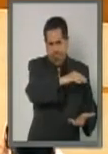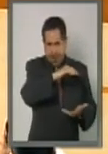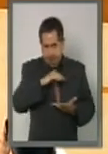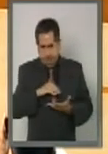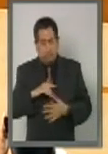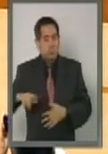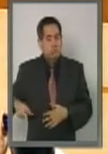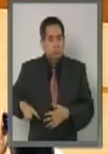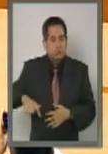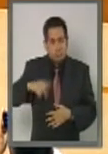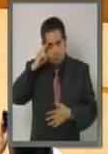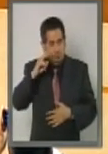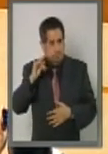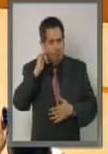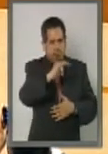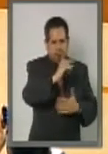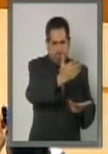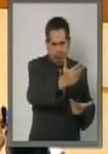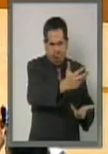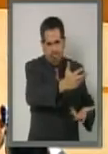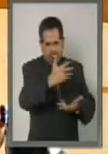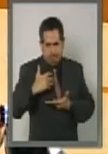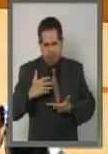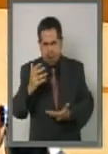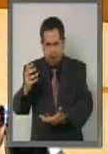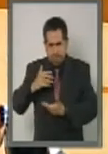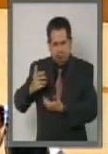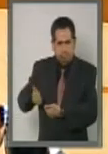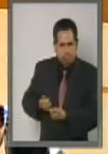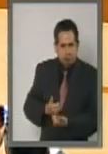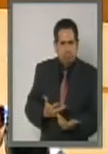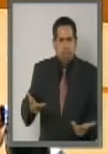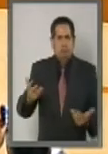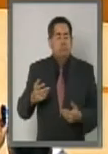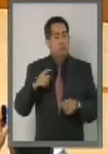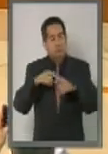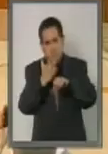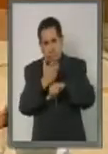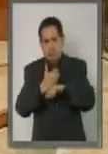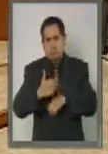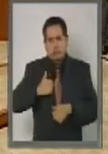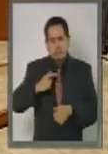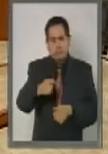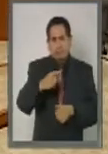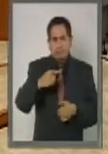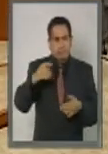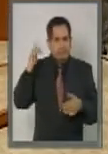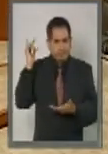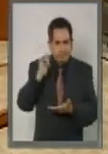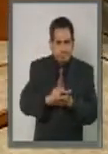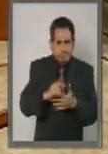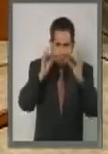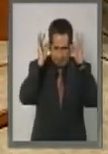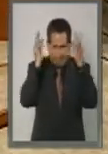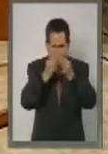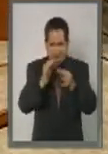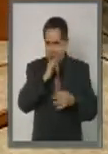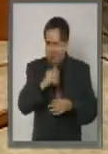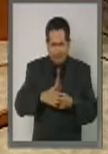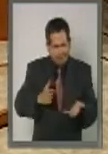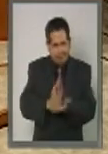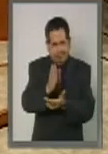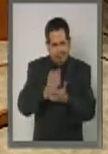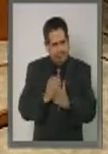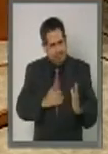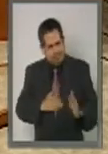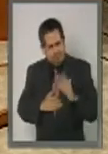de donativos en especie desde Estados Unidos y Canadá, otorgando facilidades aduanales, el no cobro de casetas a